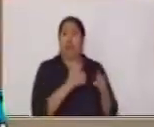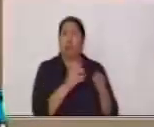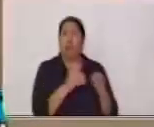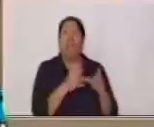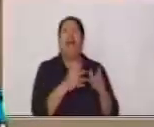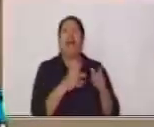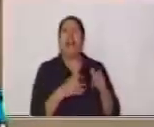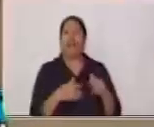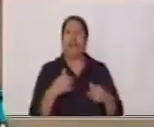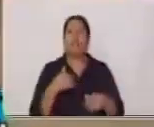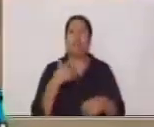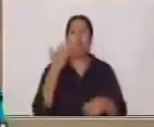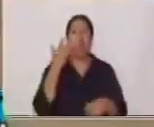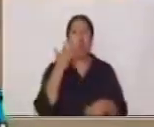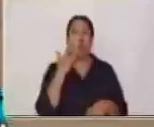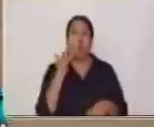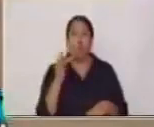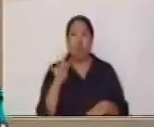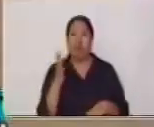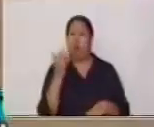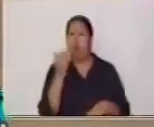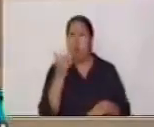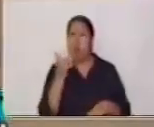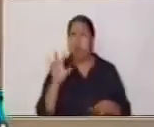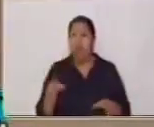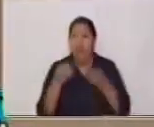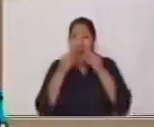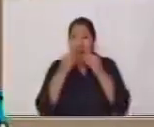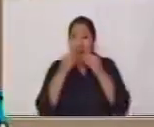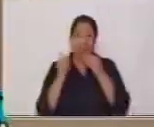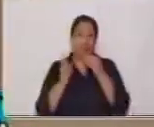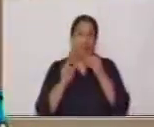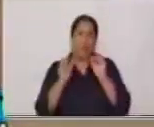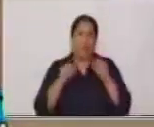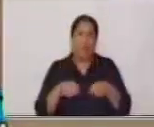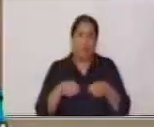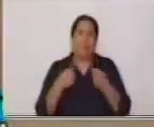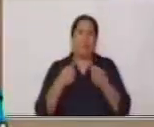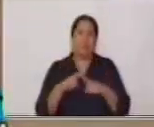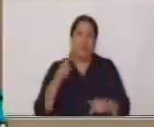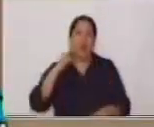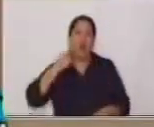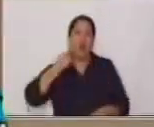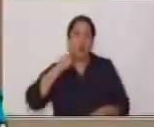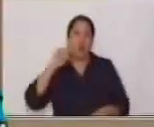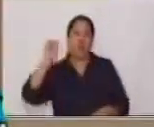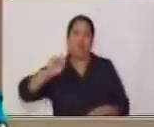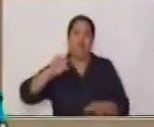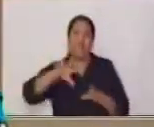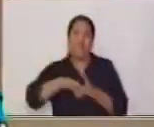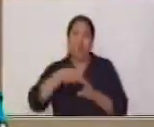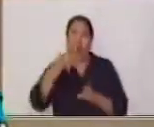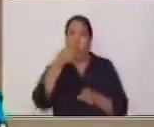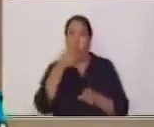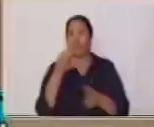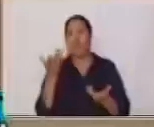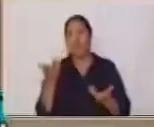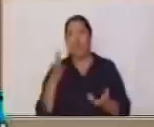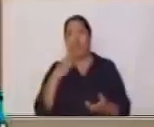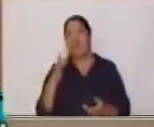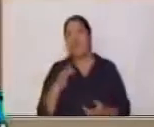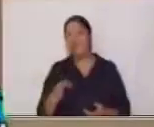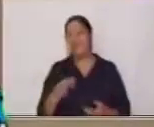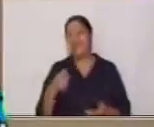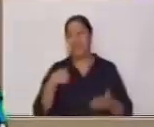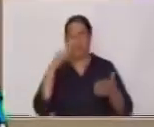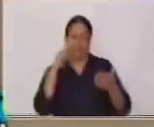Yo probé. La muñeca no la puedo probar, pero lo que venía adentro sí. Y seguramente va a ser un dulce muy rico. Por el